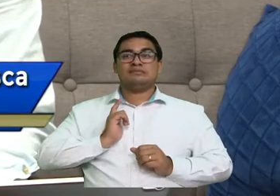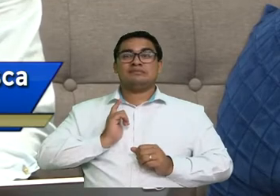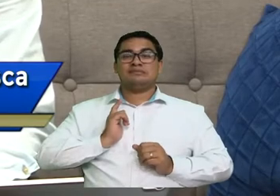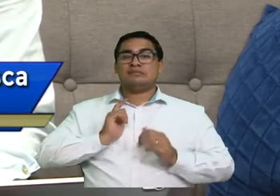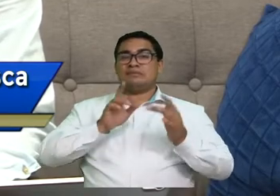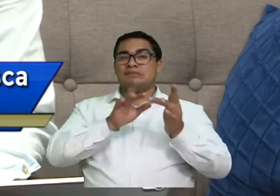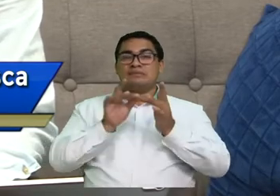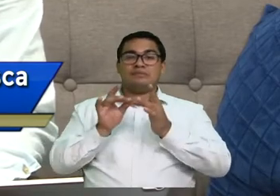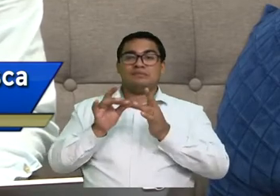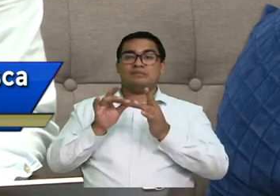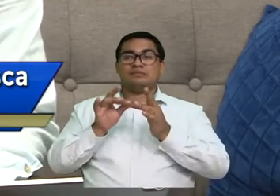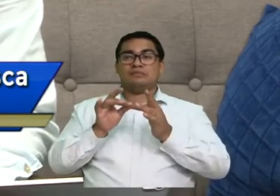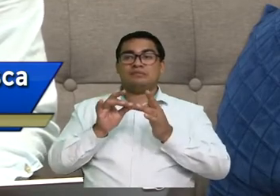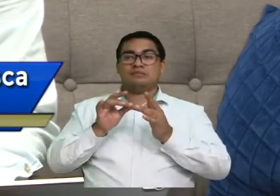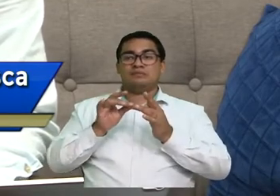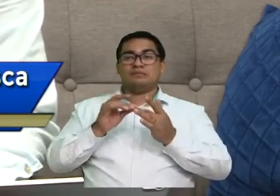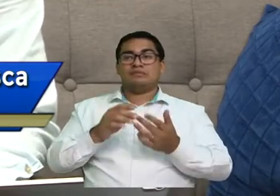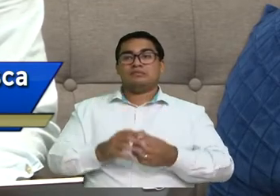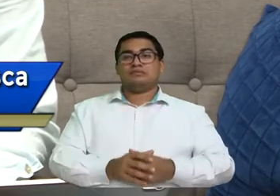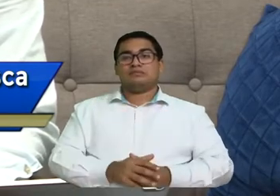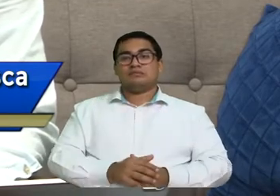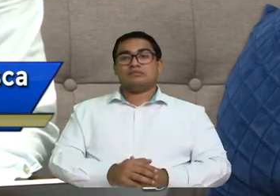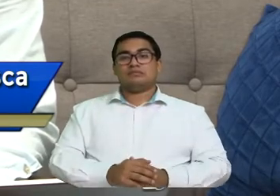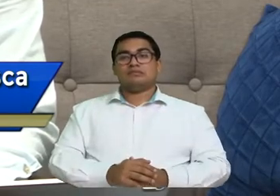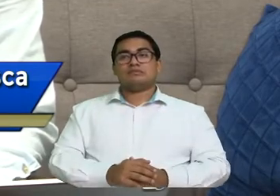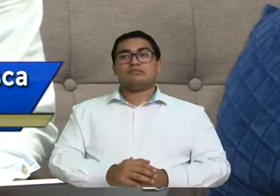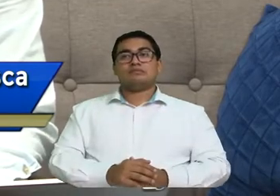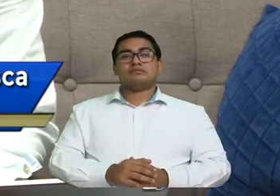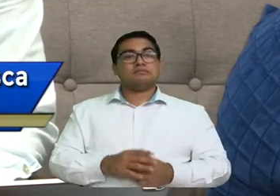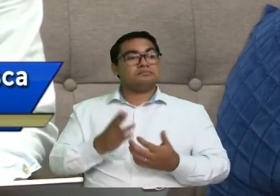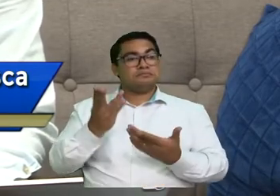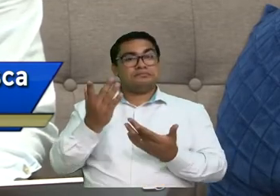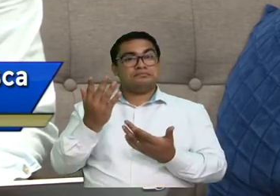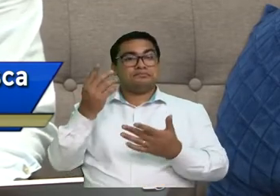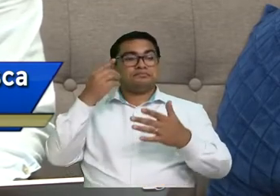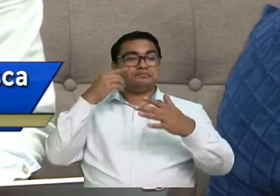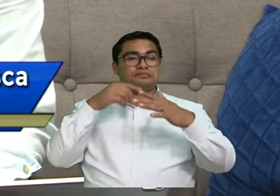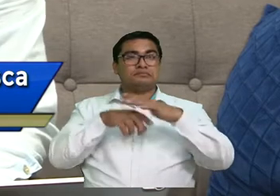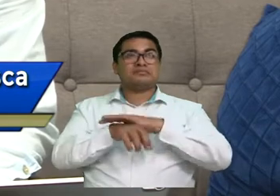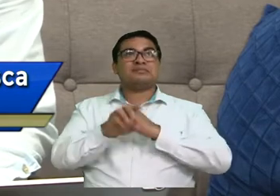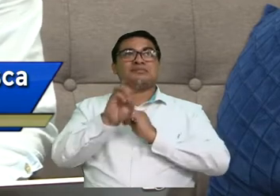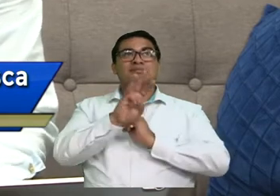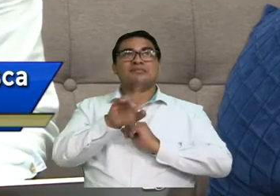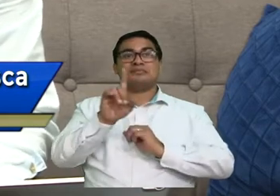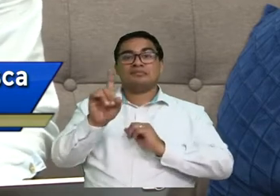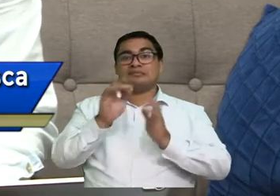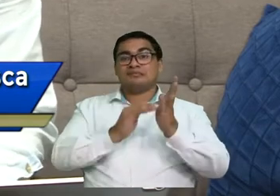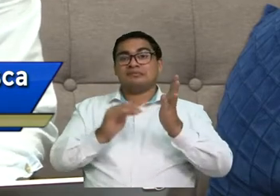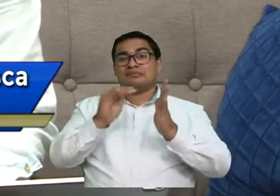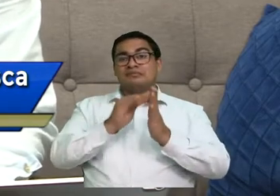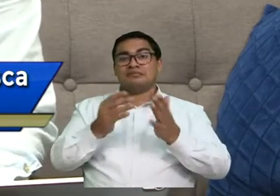estrellas. Nosotros teníamos como meta 31 millones de libras.